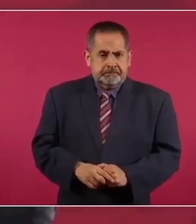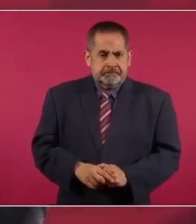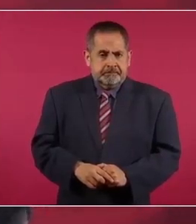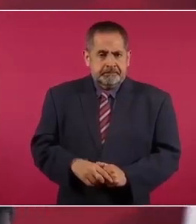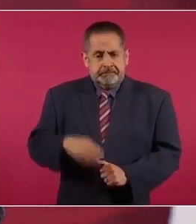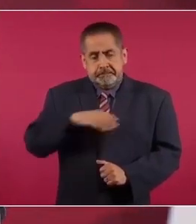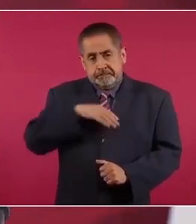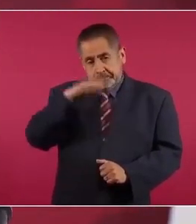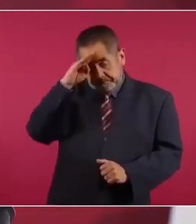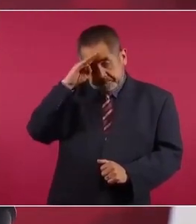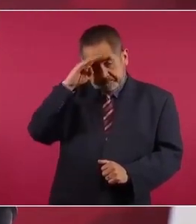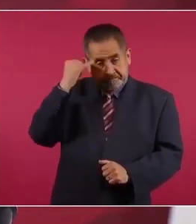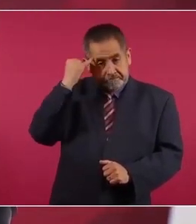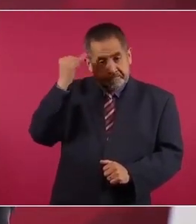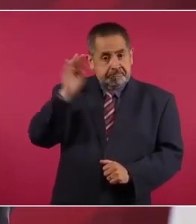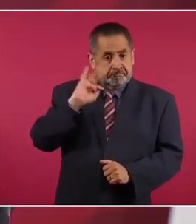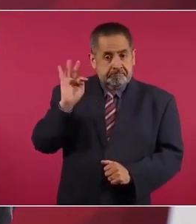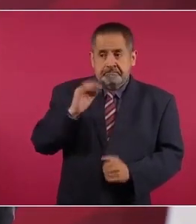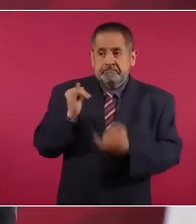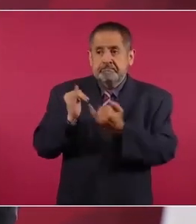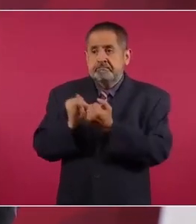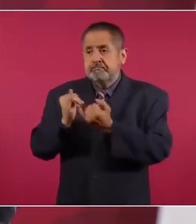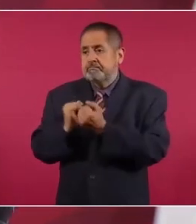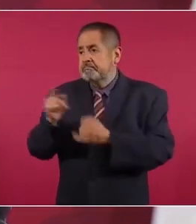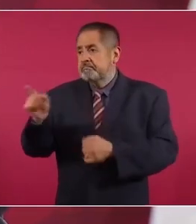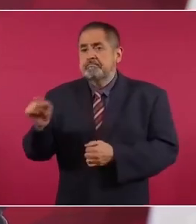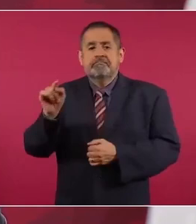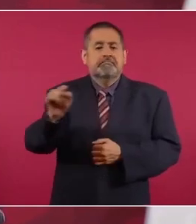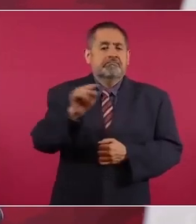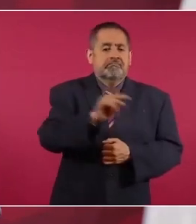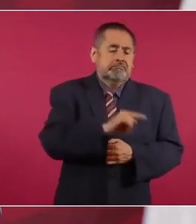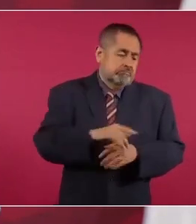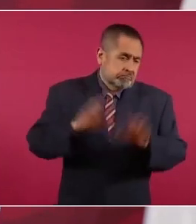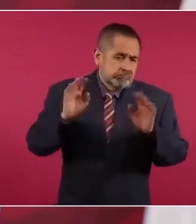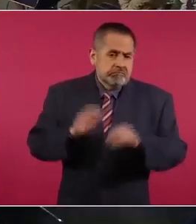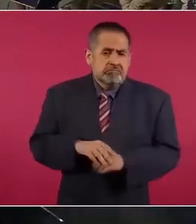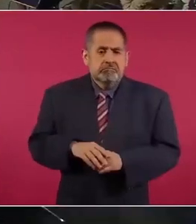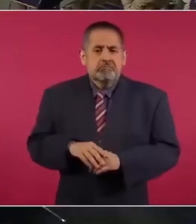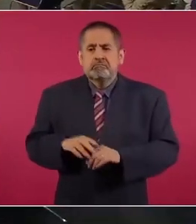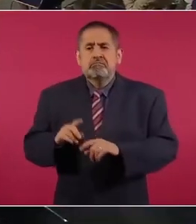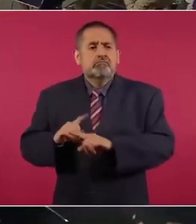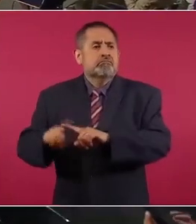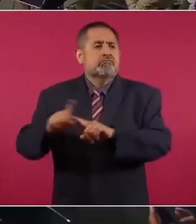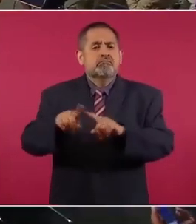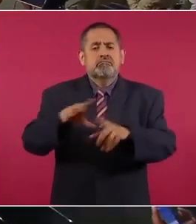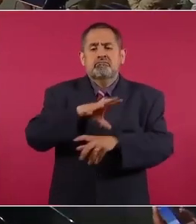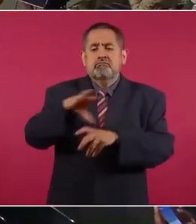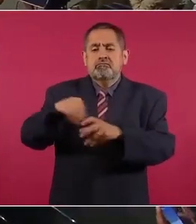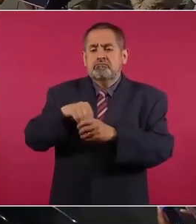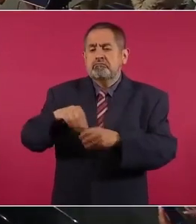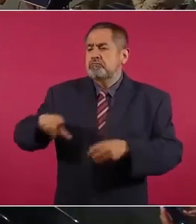en otros casos. Bueno, recibo informes de todo el gobierno.